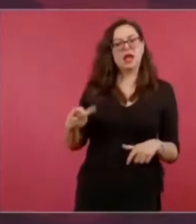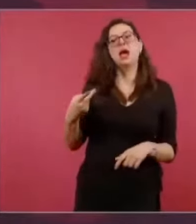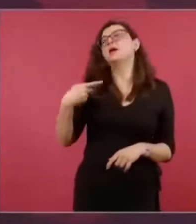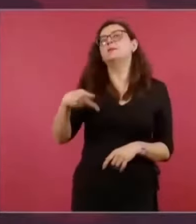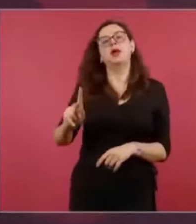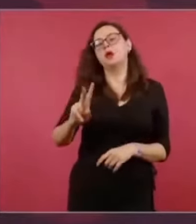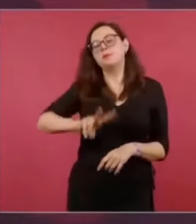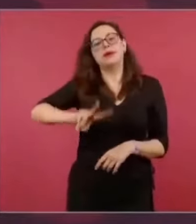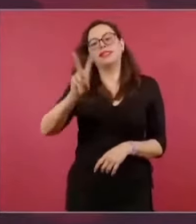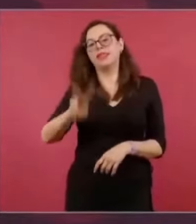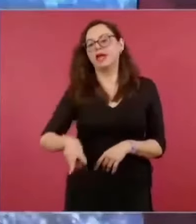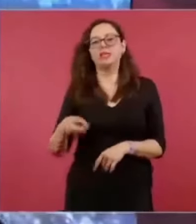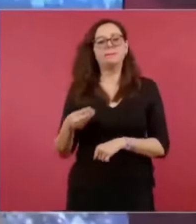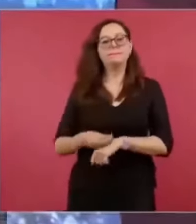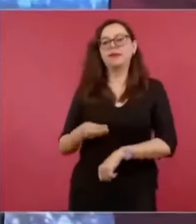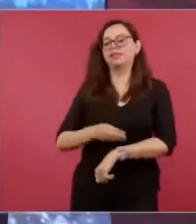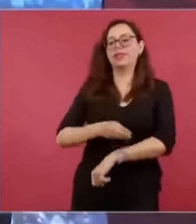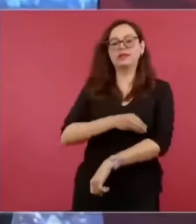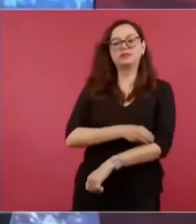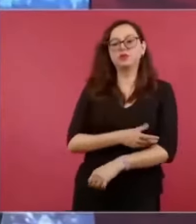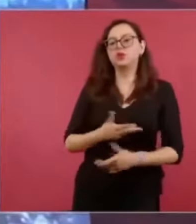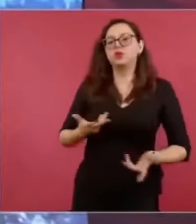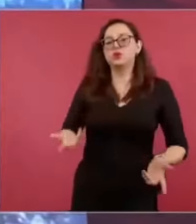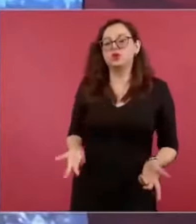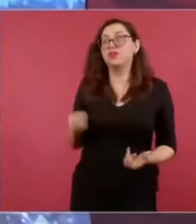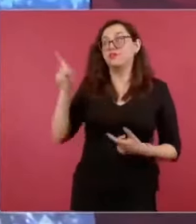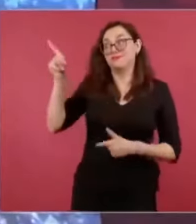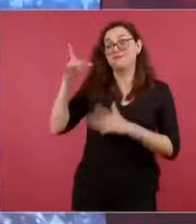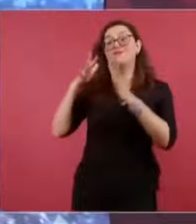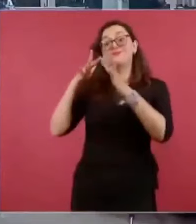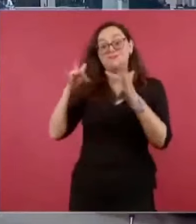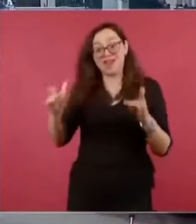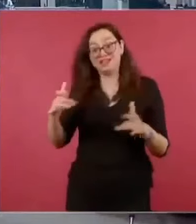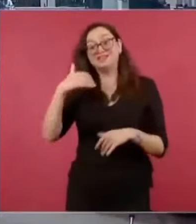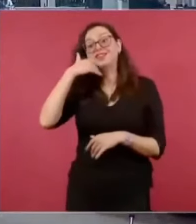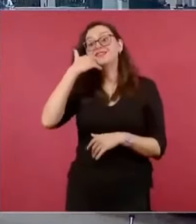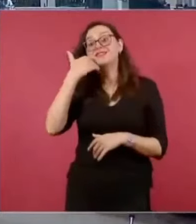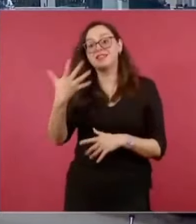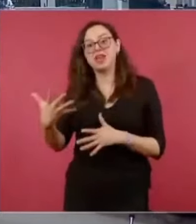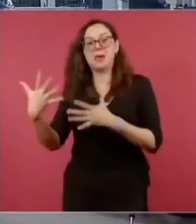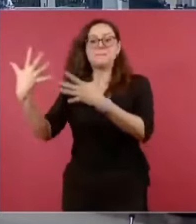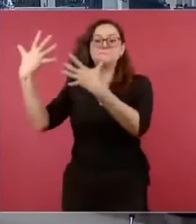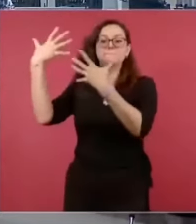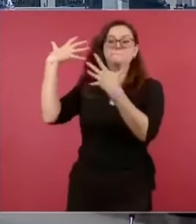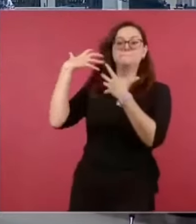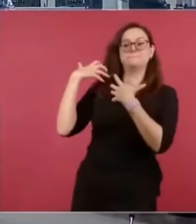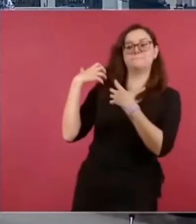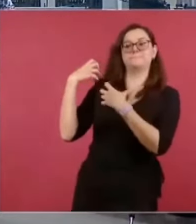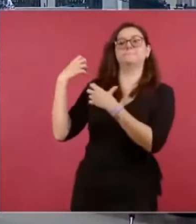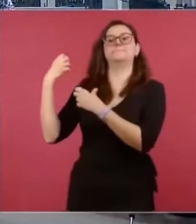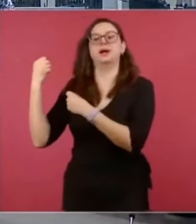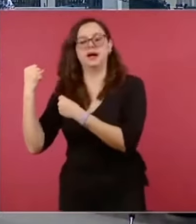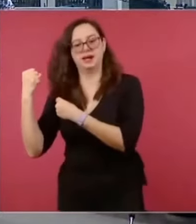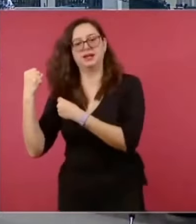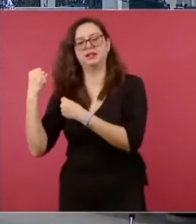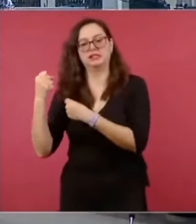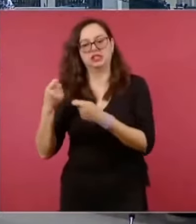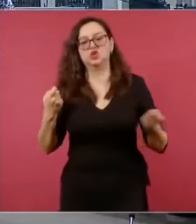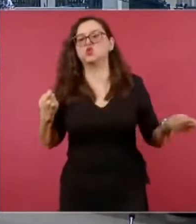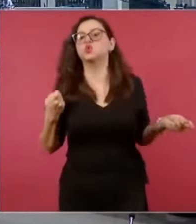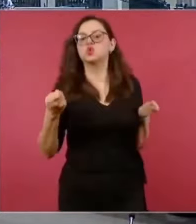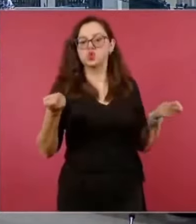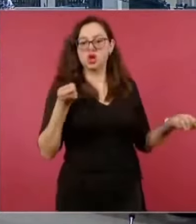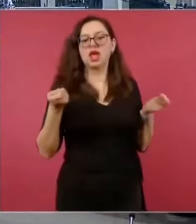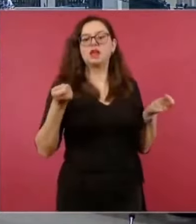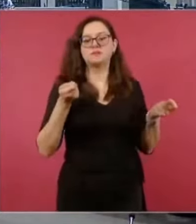convertirnos de nuevo en